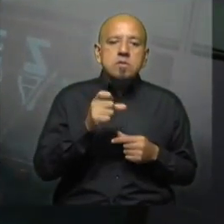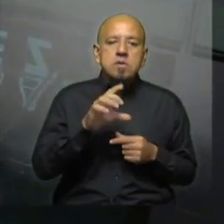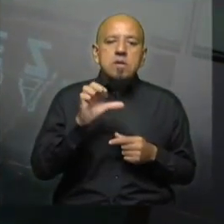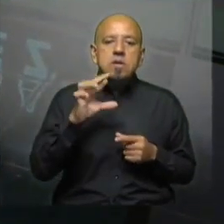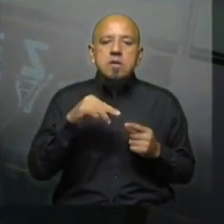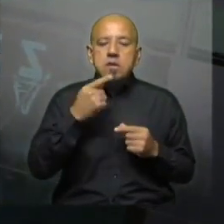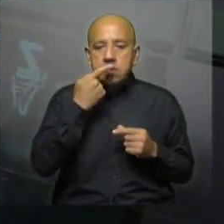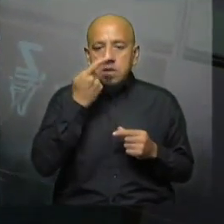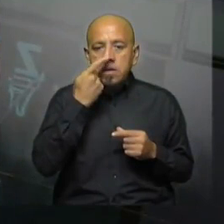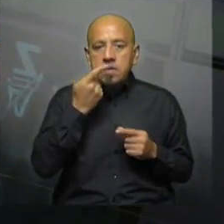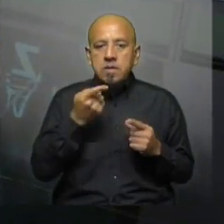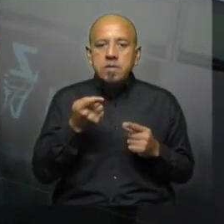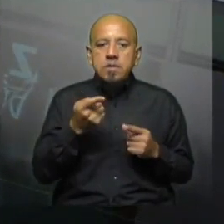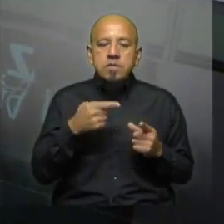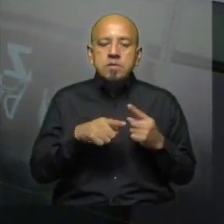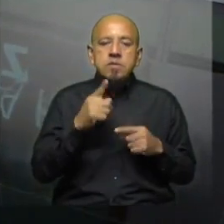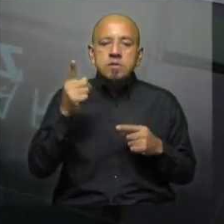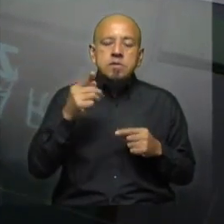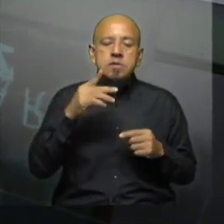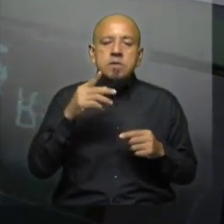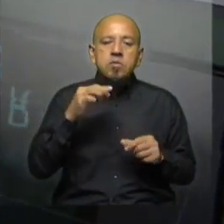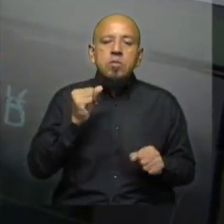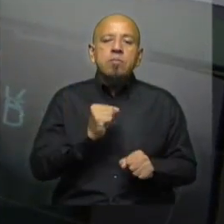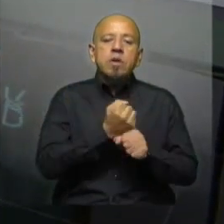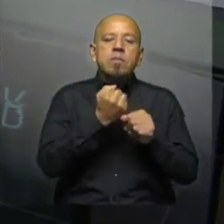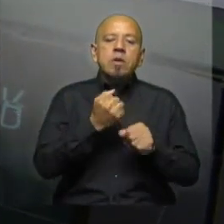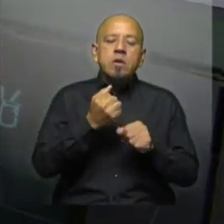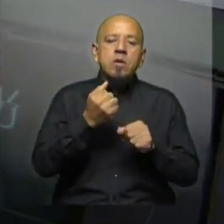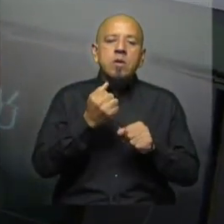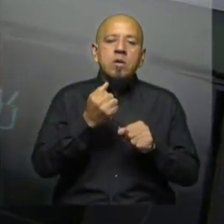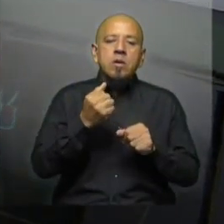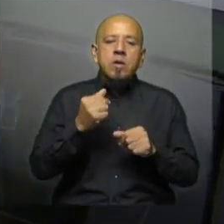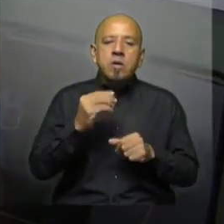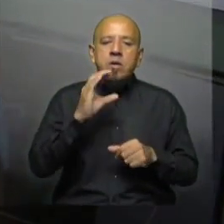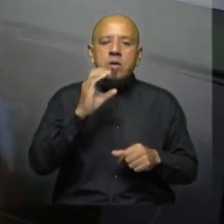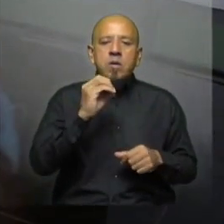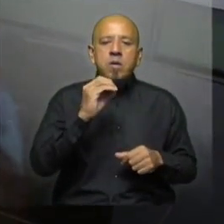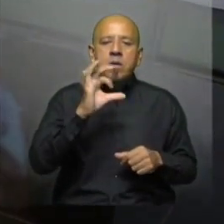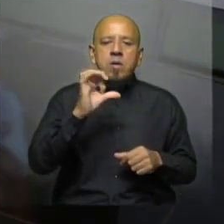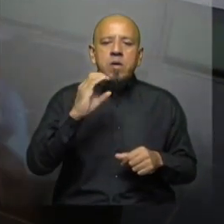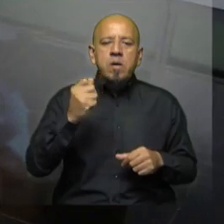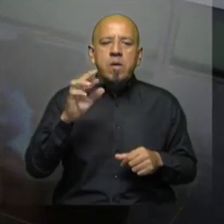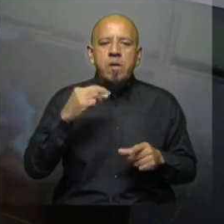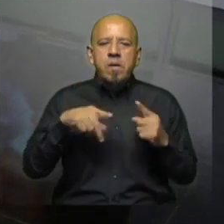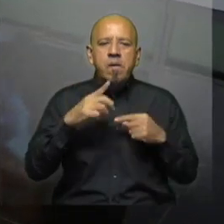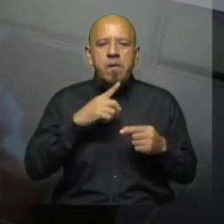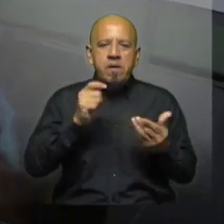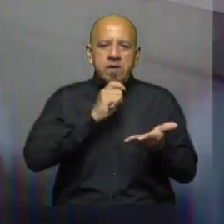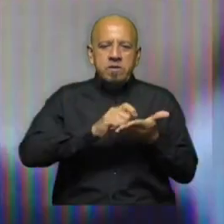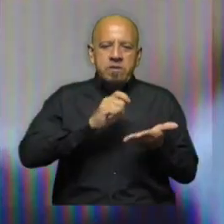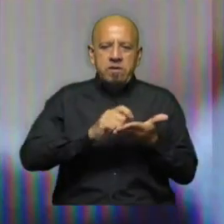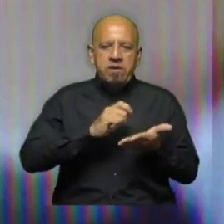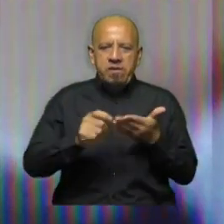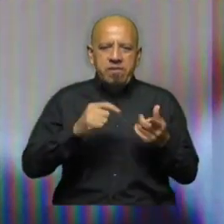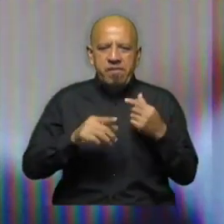interesante tener en aquella ceremonia de los Oscar, que también son ahora dentro de poco, porque es una frase que en realidad claramente está escrita, evidentemente es parte